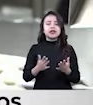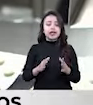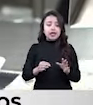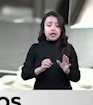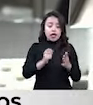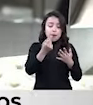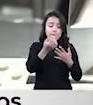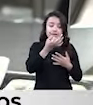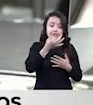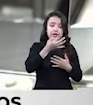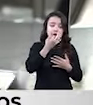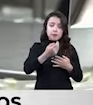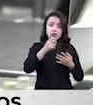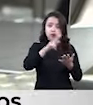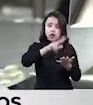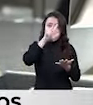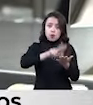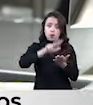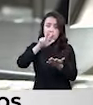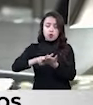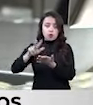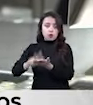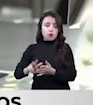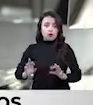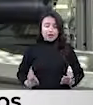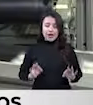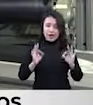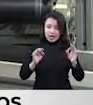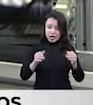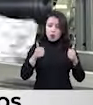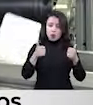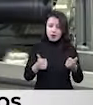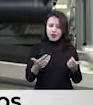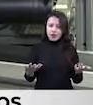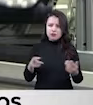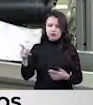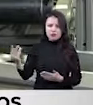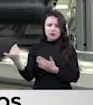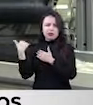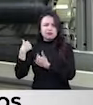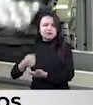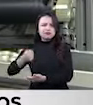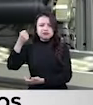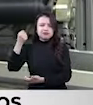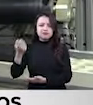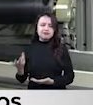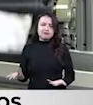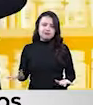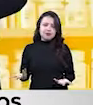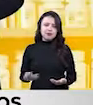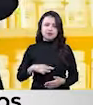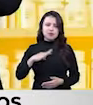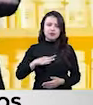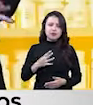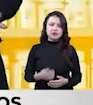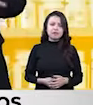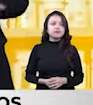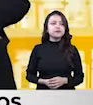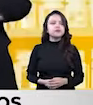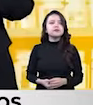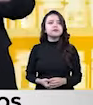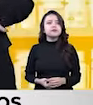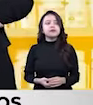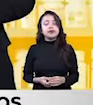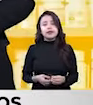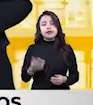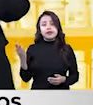son, cómo es la calidad. Pero el tema de costos no le compete. Y es que Luz